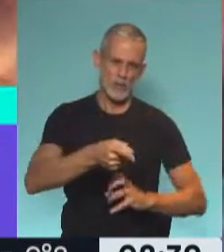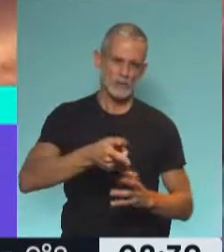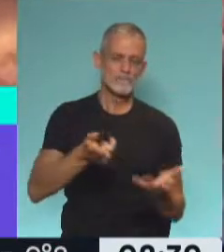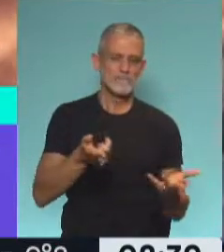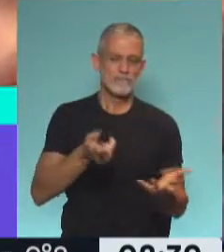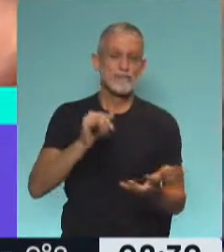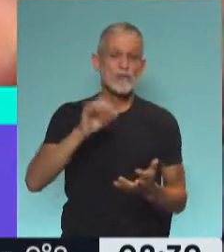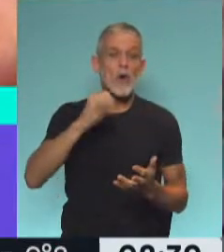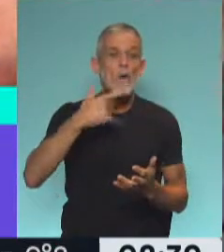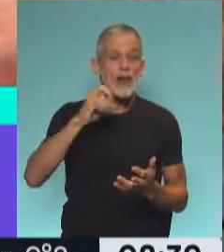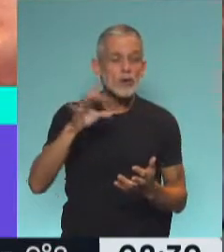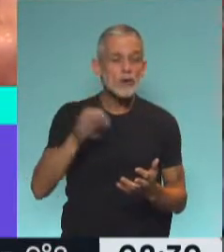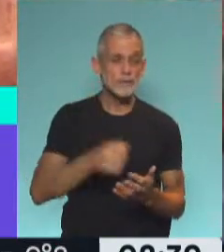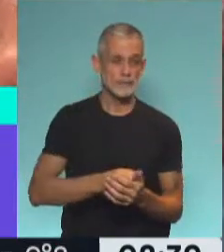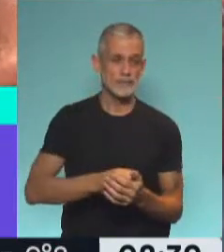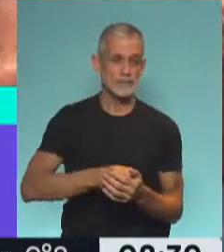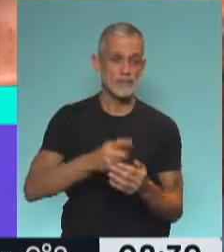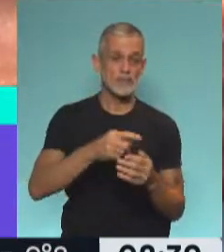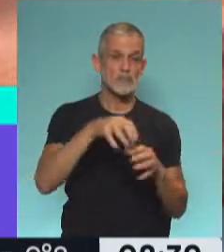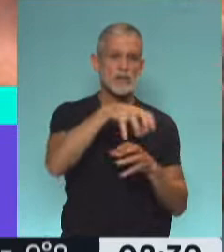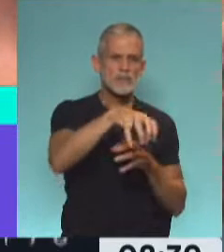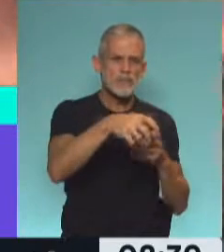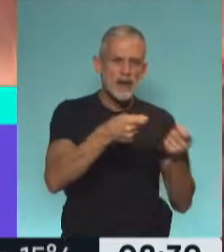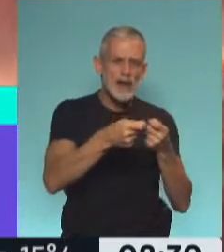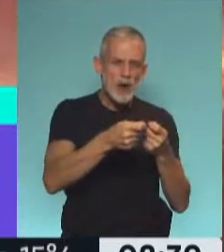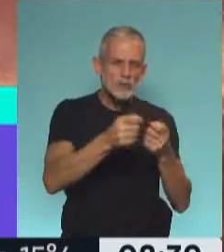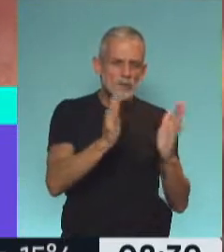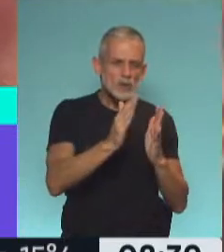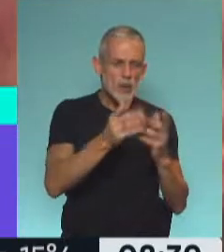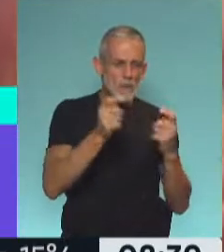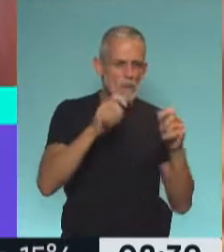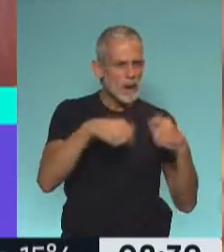Sí, Osvaldo. ¿Se habrán perjudicado las carnicerías, me están diciendo desde el piso, Osvaldo?